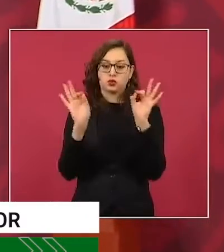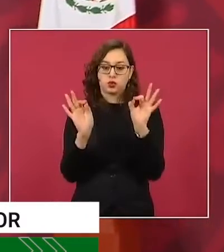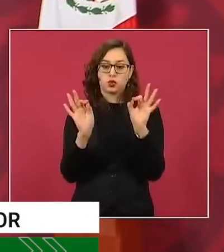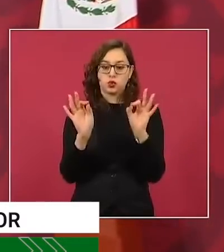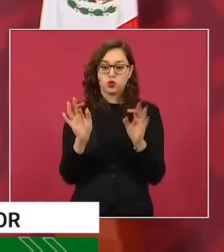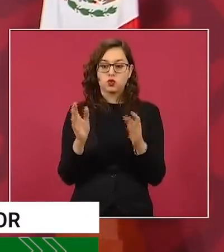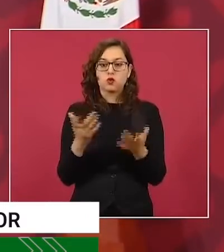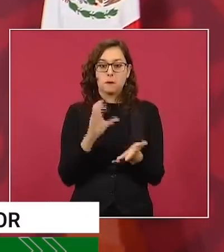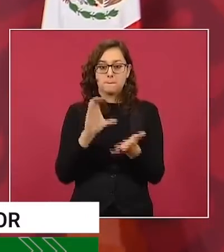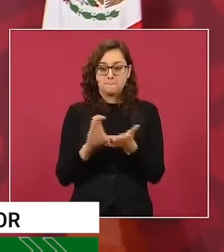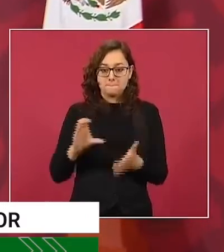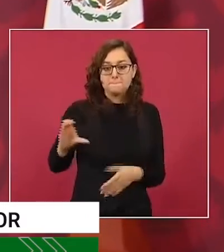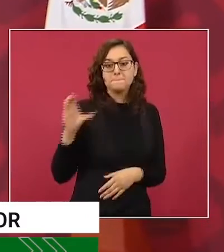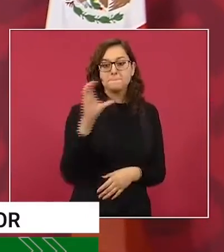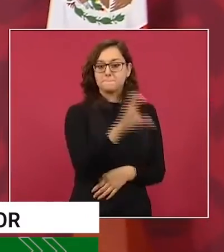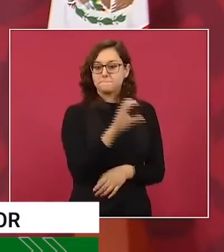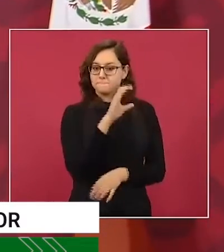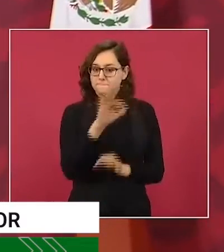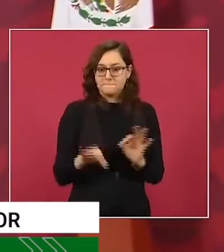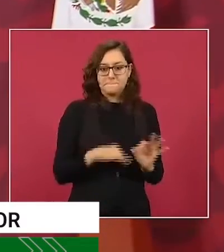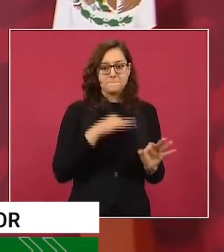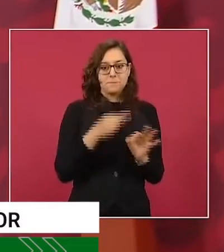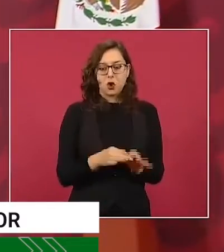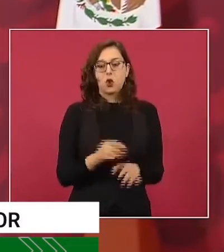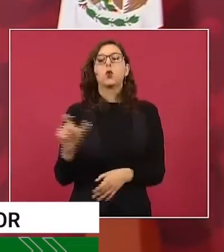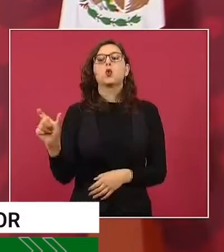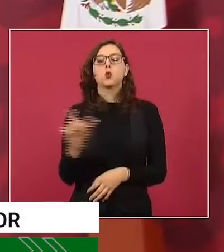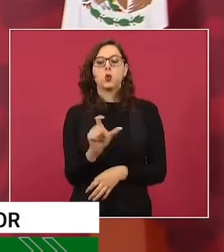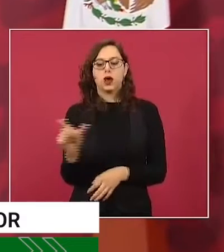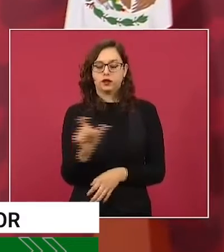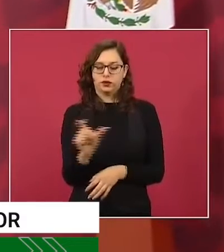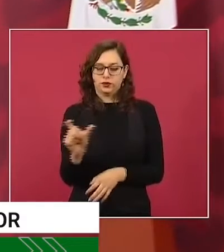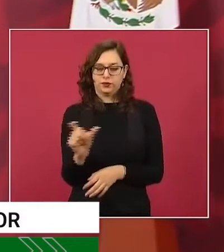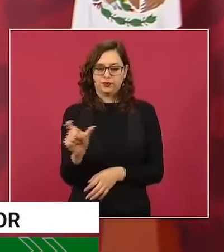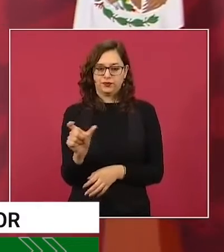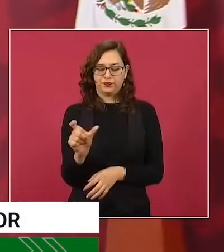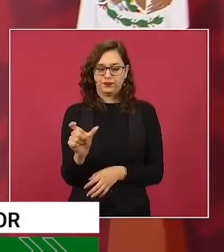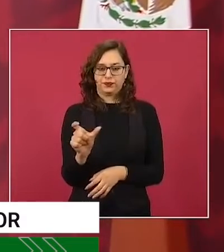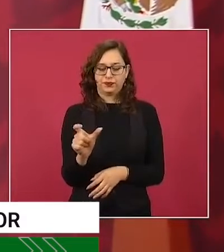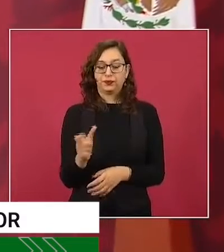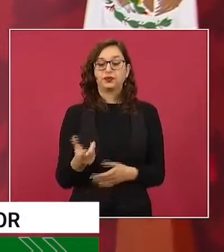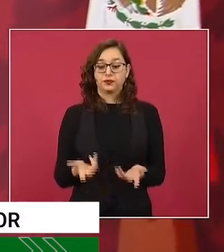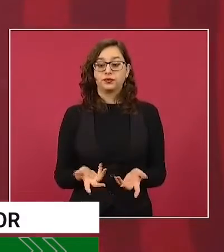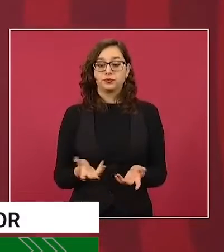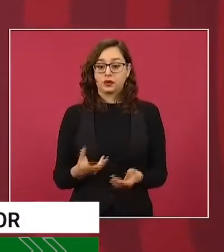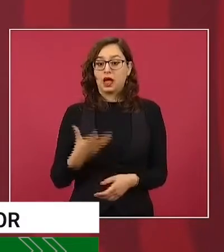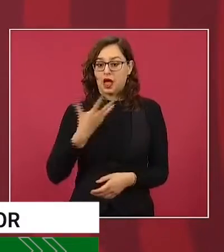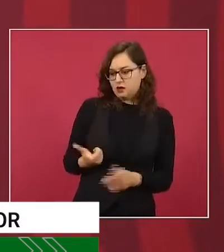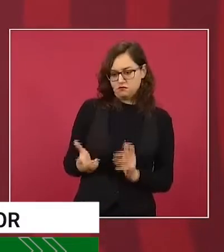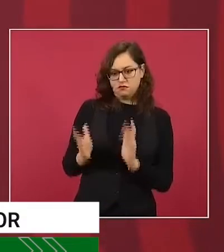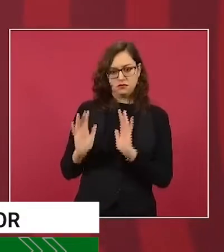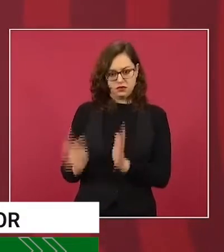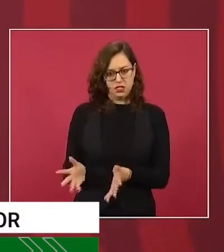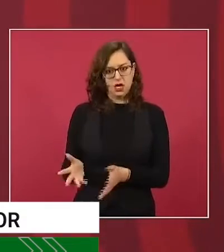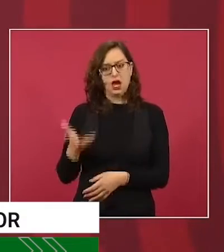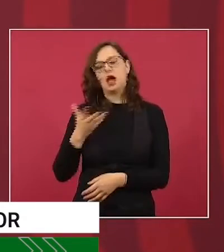se complete la compra de la refinería de Shell en Deer Park, Texas. Se cuenta con el dinero,